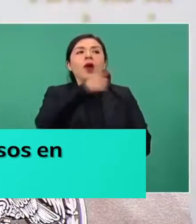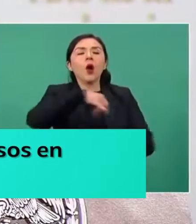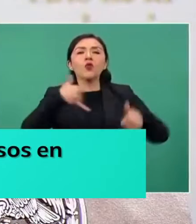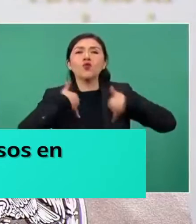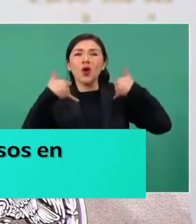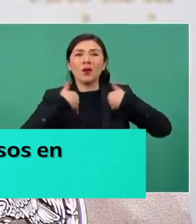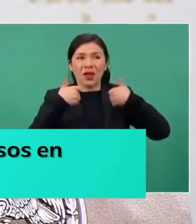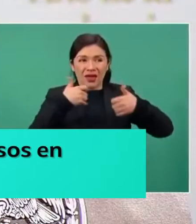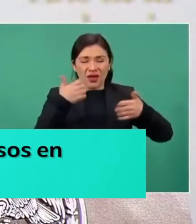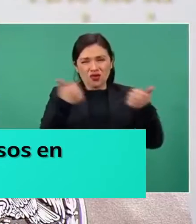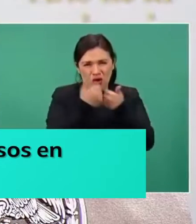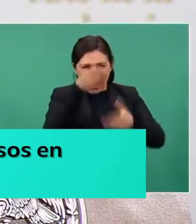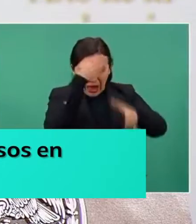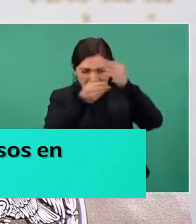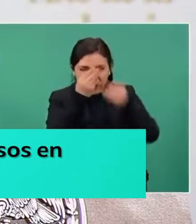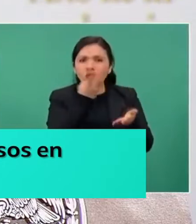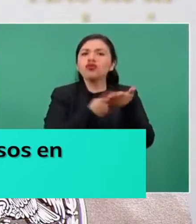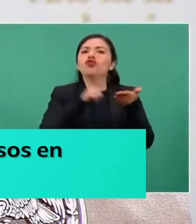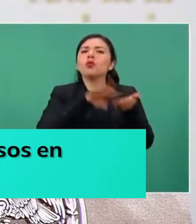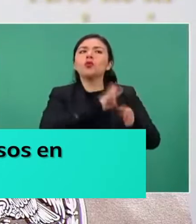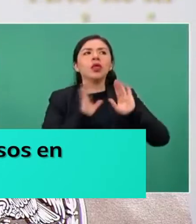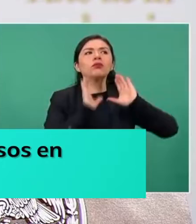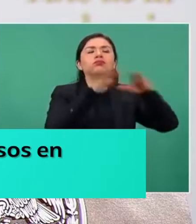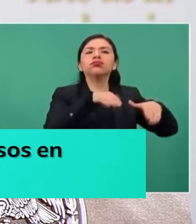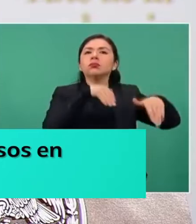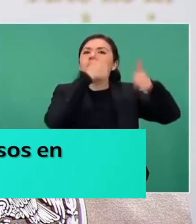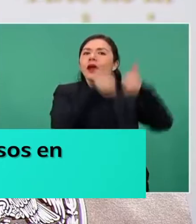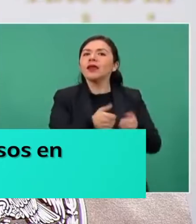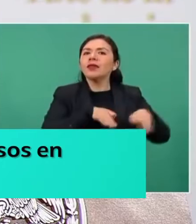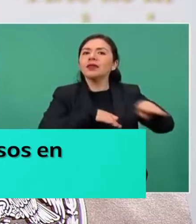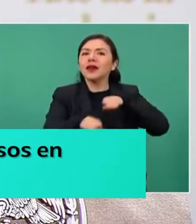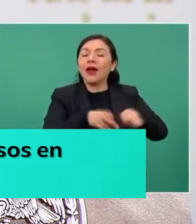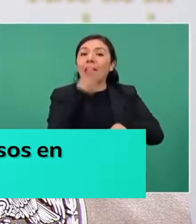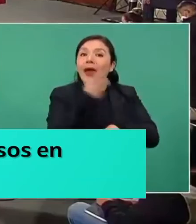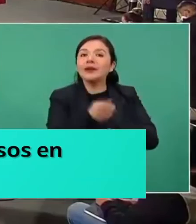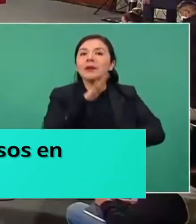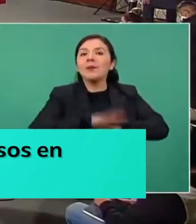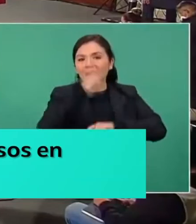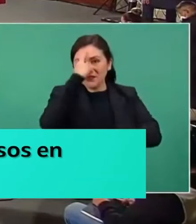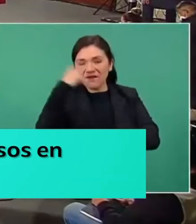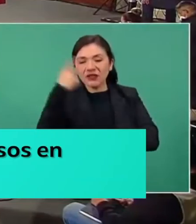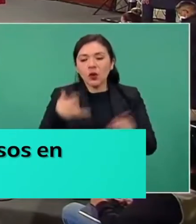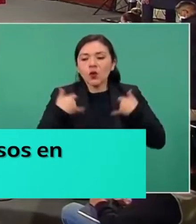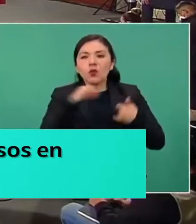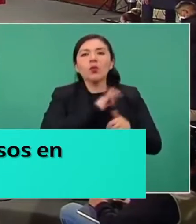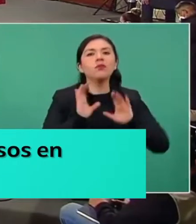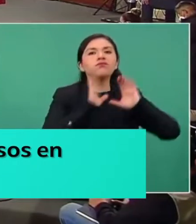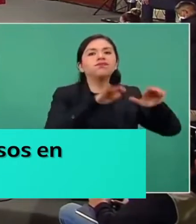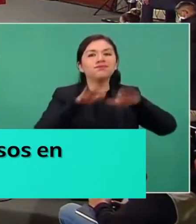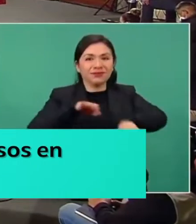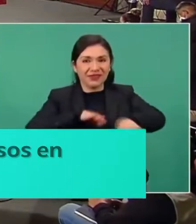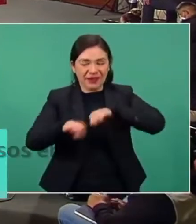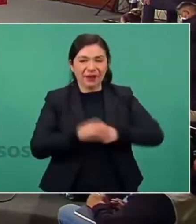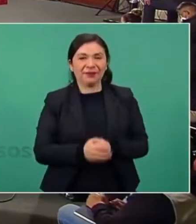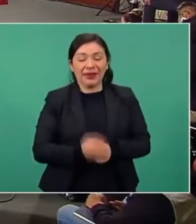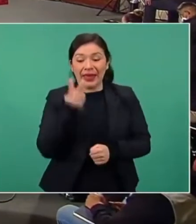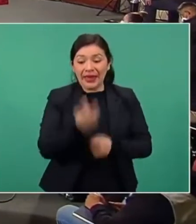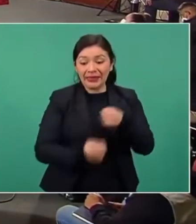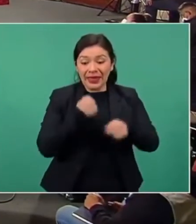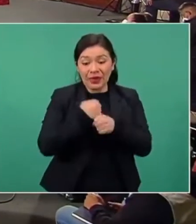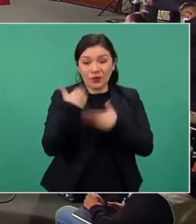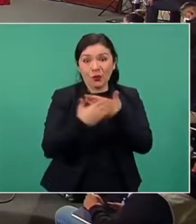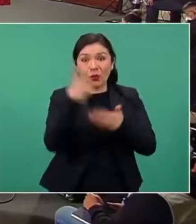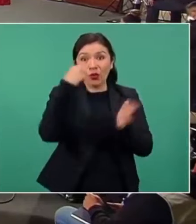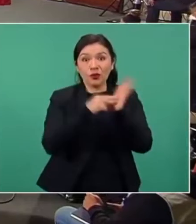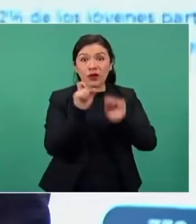sentido, el programa, pues bueno, potencia estas capacidades. Y bueno, en el caso particular del año 2022, ¿qué es lo que